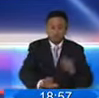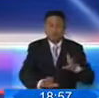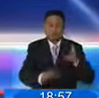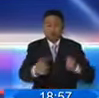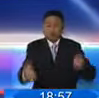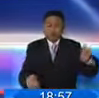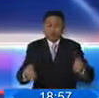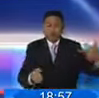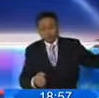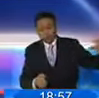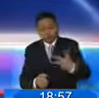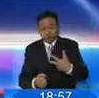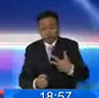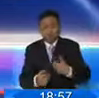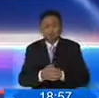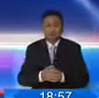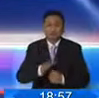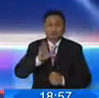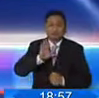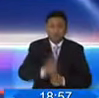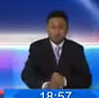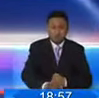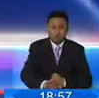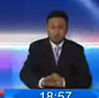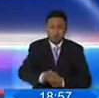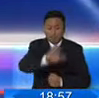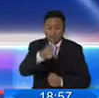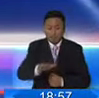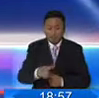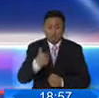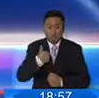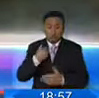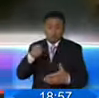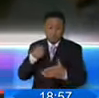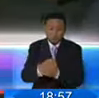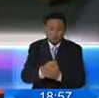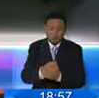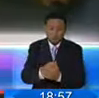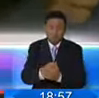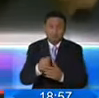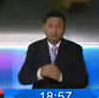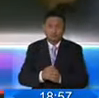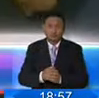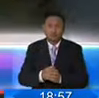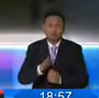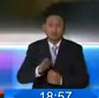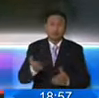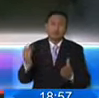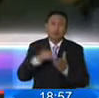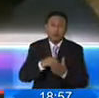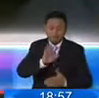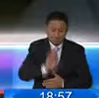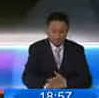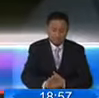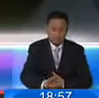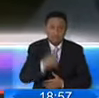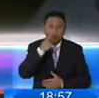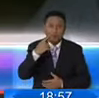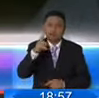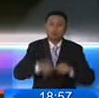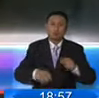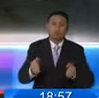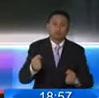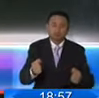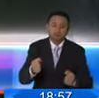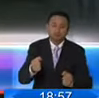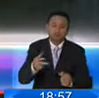mete, la Toyota frena y nosotros le chocamos. El man frena de nuevo y de nuevo ya el chofer ya no aguantó,